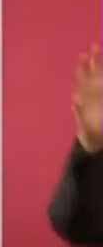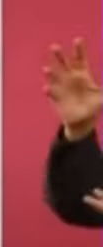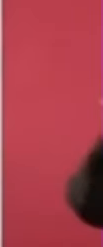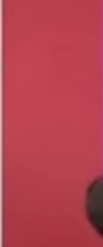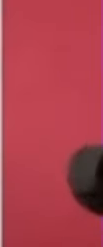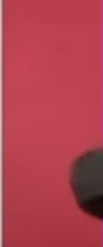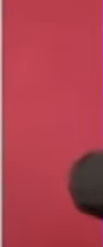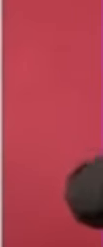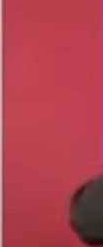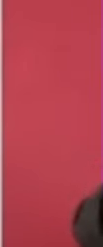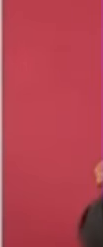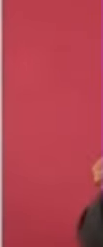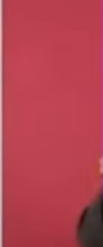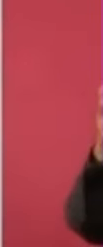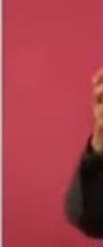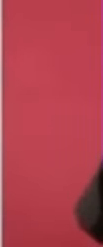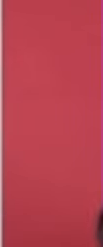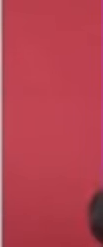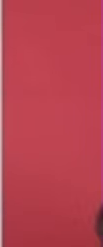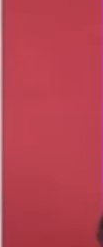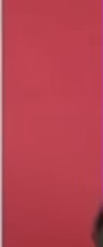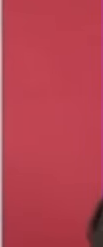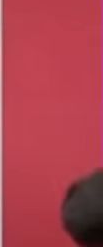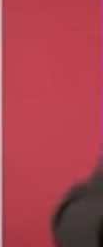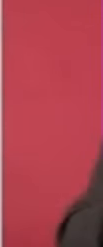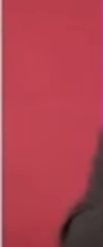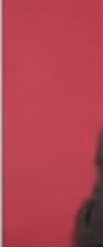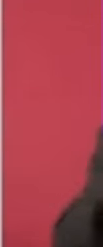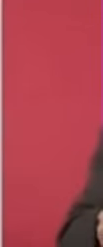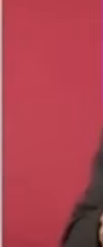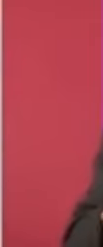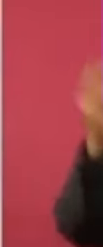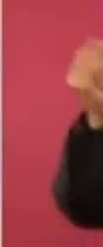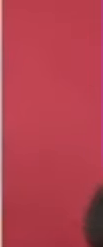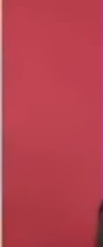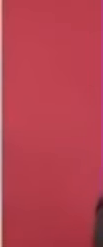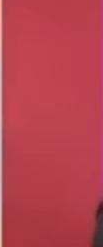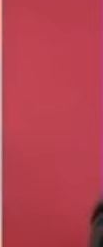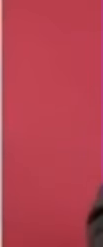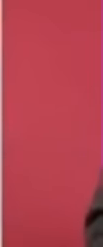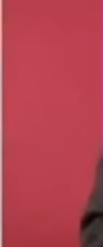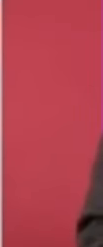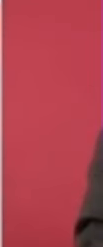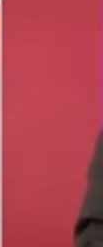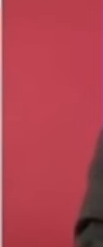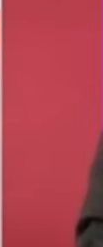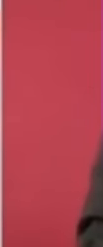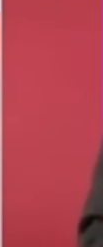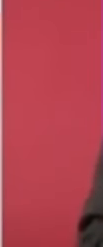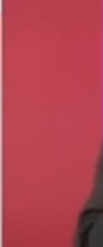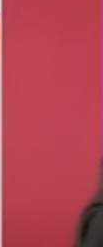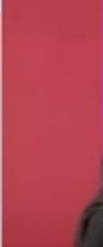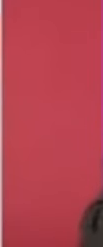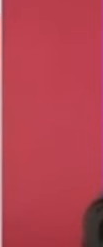que sus críticas a la estrategia de seguridad, abrazos no balazos, responde a que forma parte de la ultraderecha de su